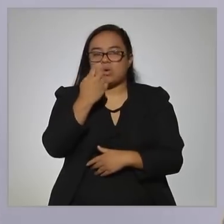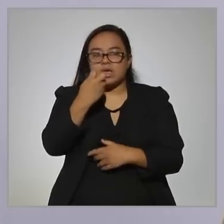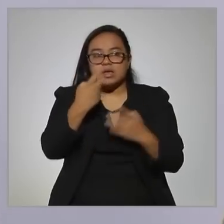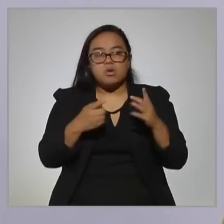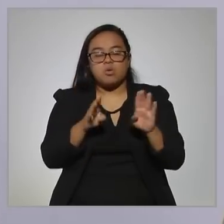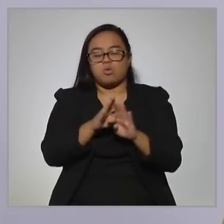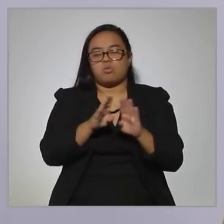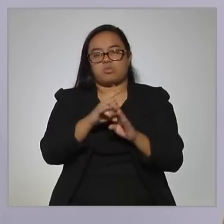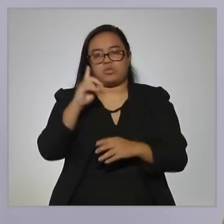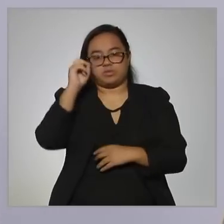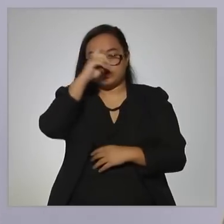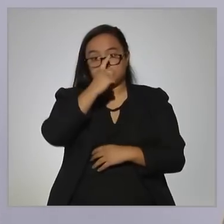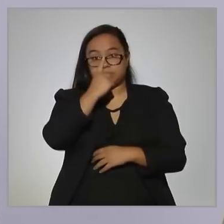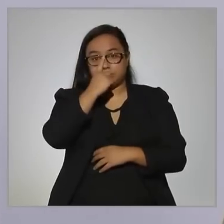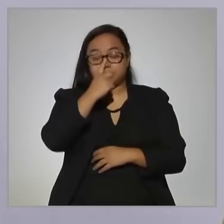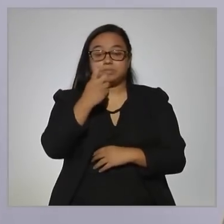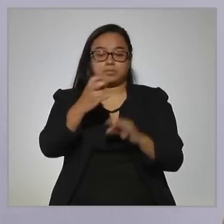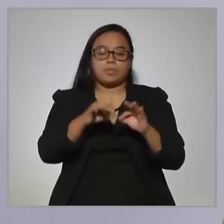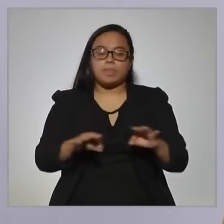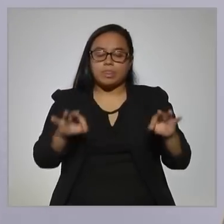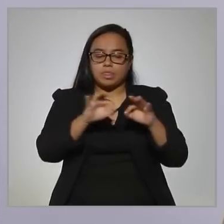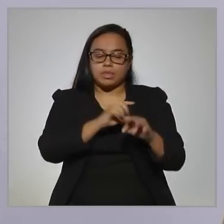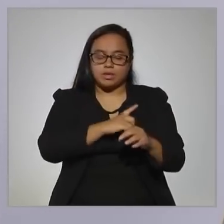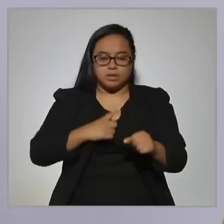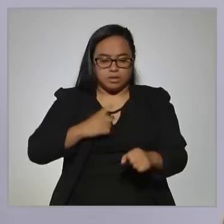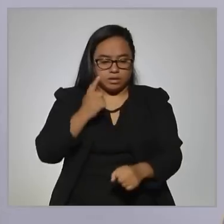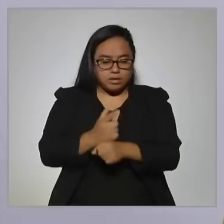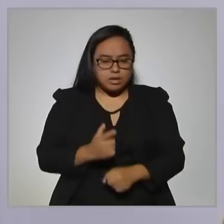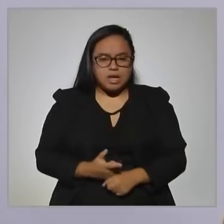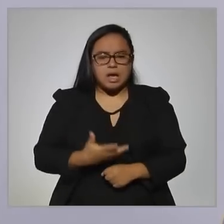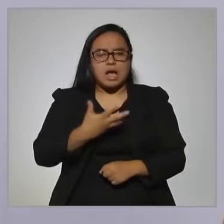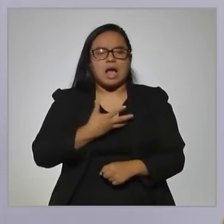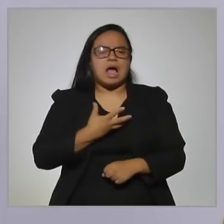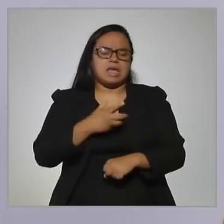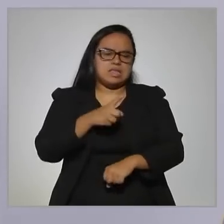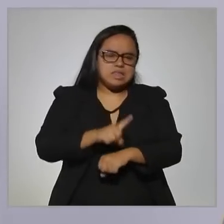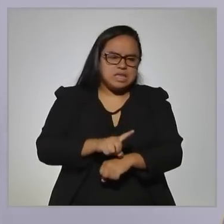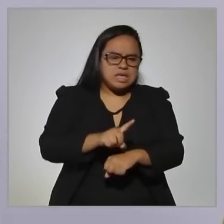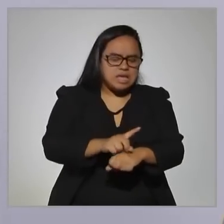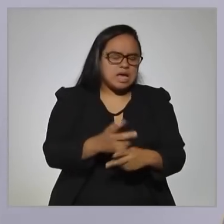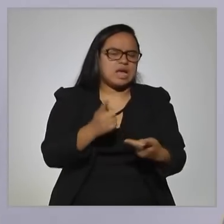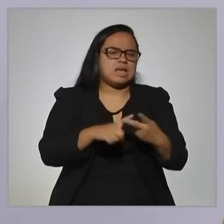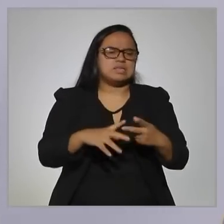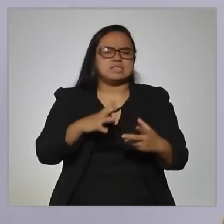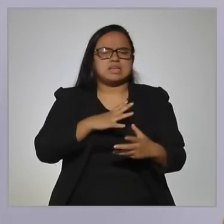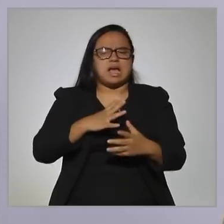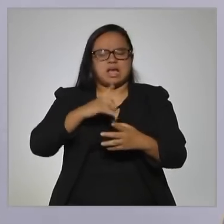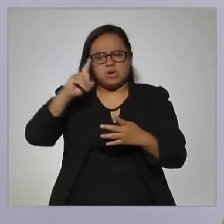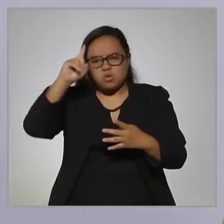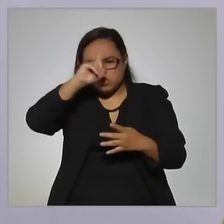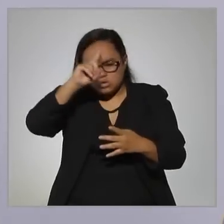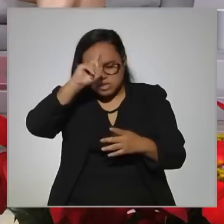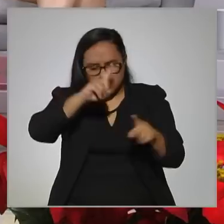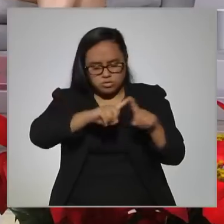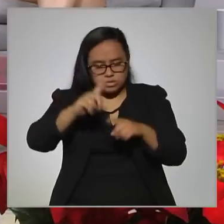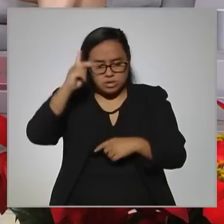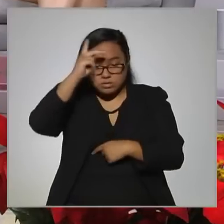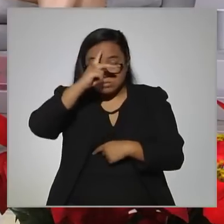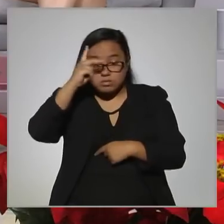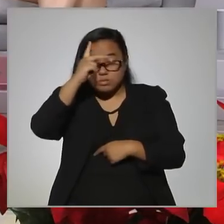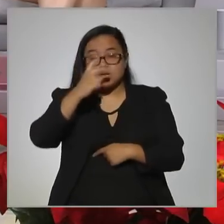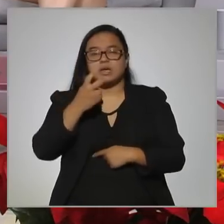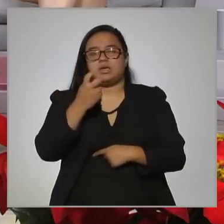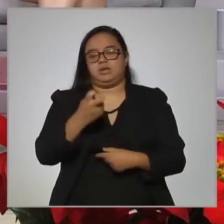¿no? Darnos cuenta de que existen vías, existen herramientas de carácter psicológico, de carácter social, que